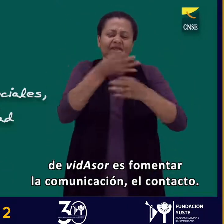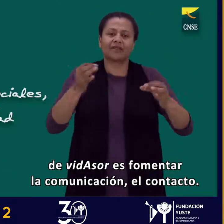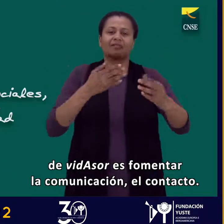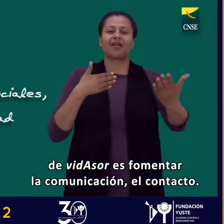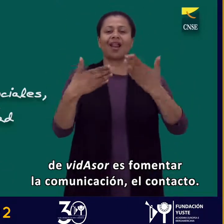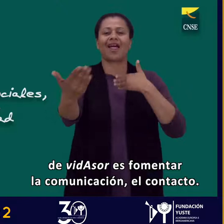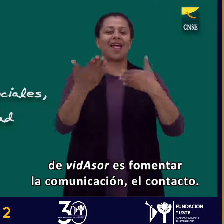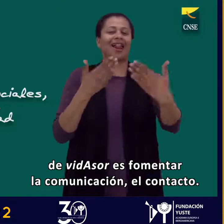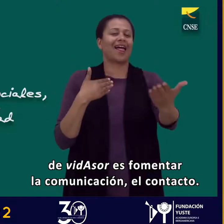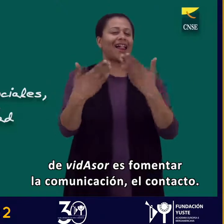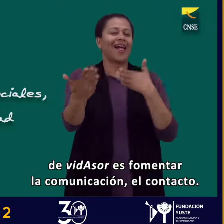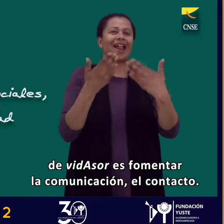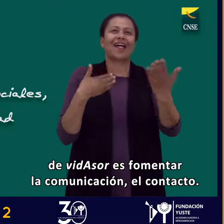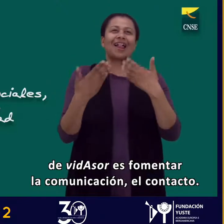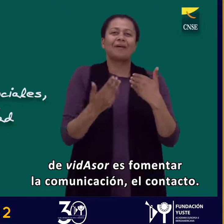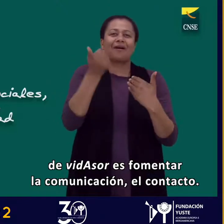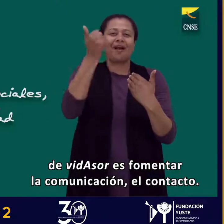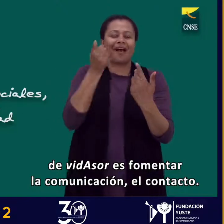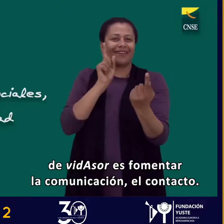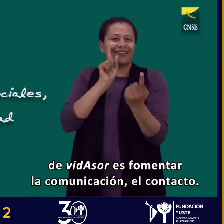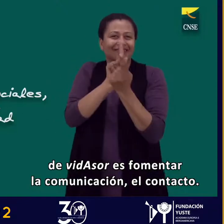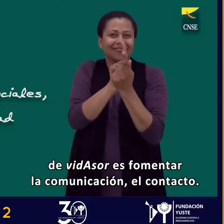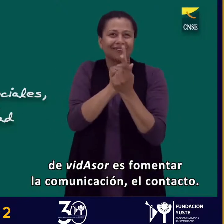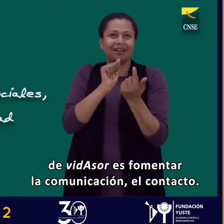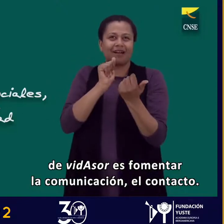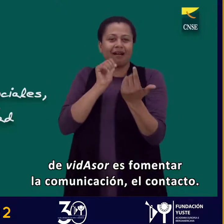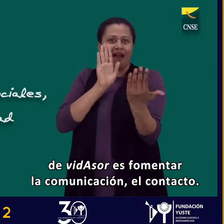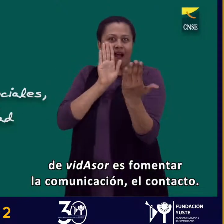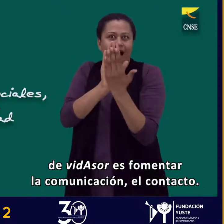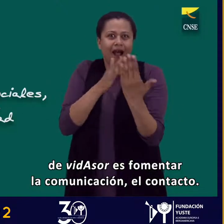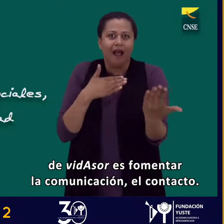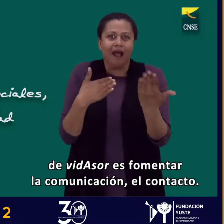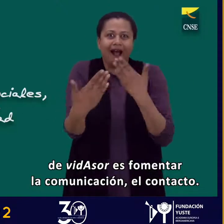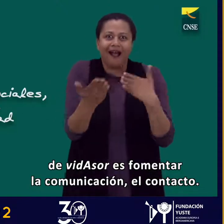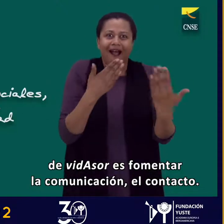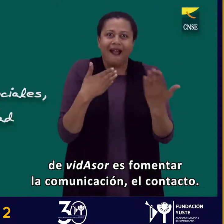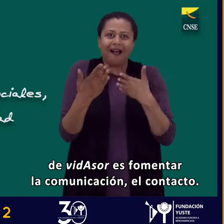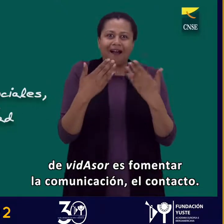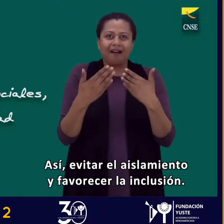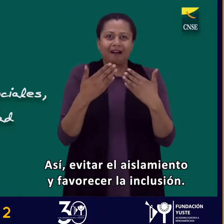de vid Sor es fomentar la comunicación el contacto